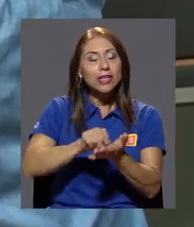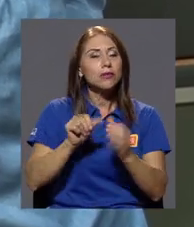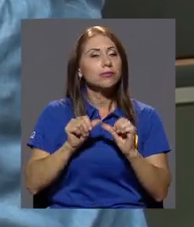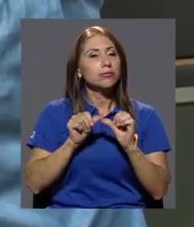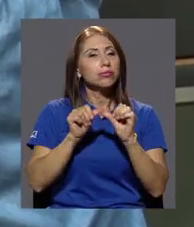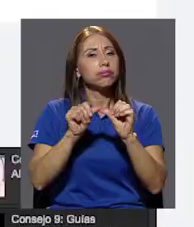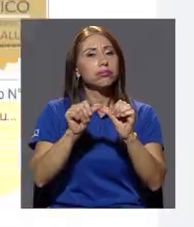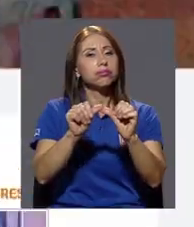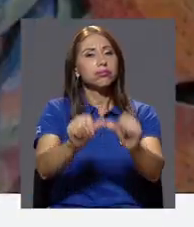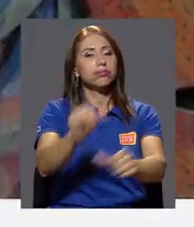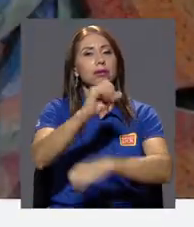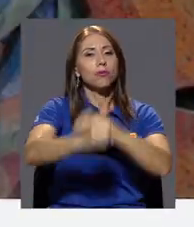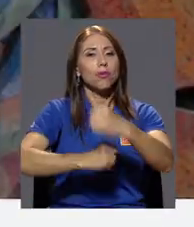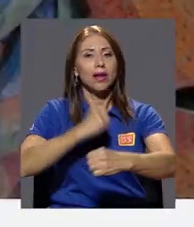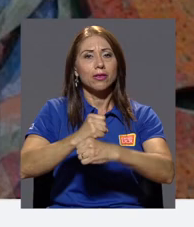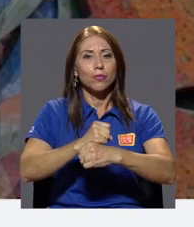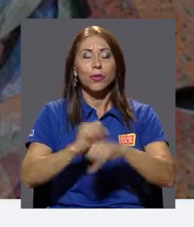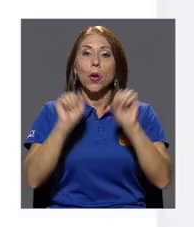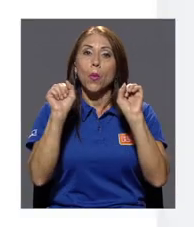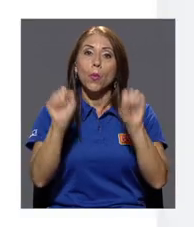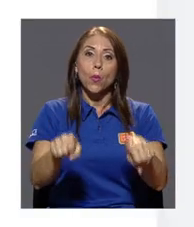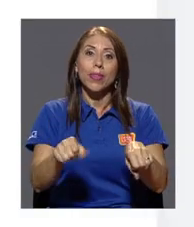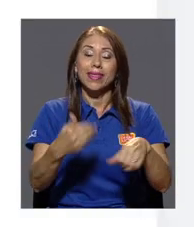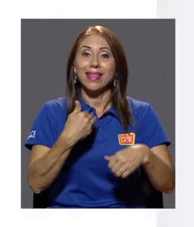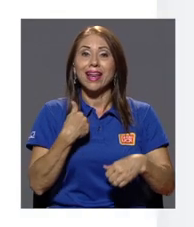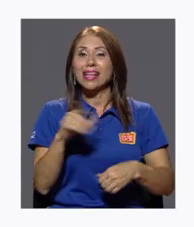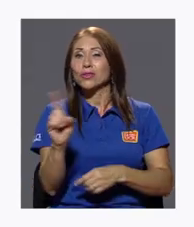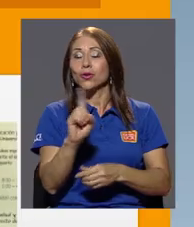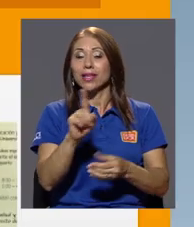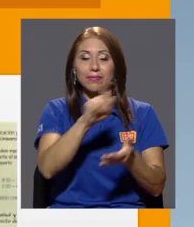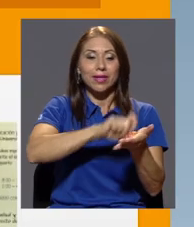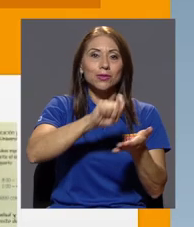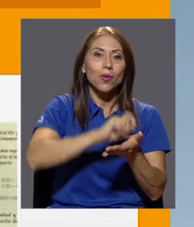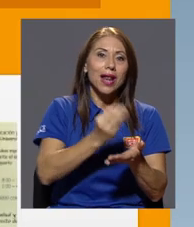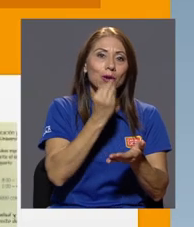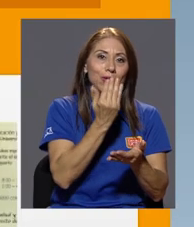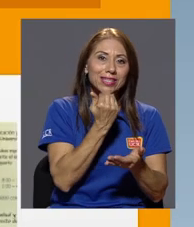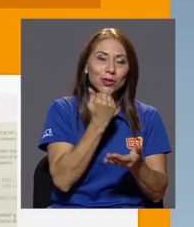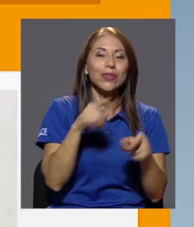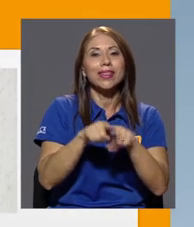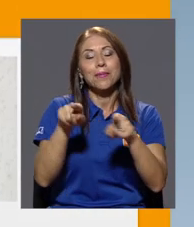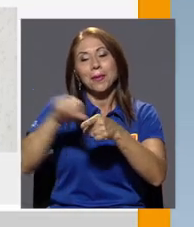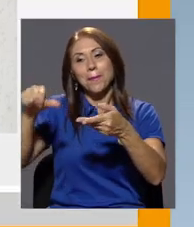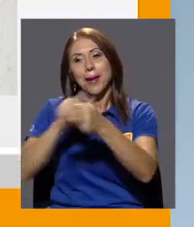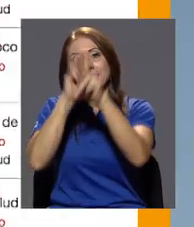mantienen durante todo el año y las puede adquirir en la Escuela de Nutrición y en su página web,